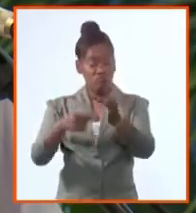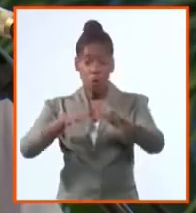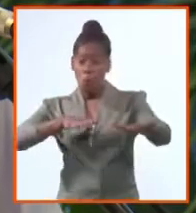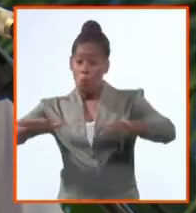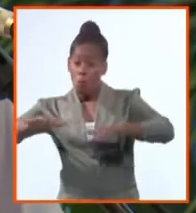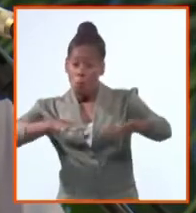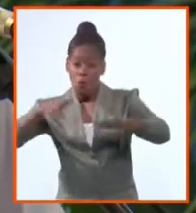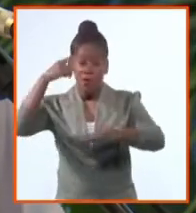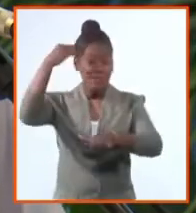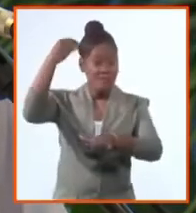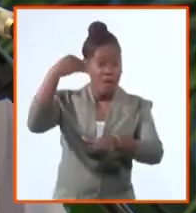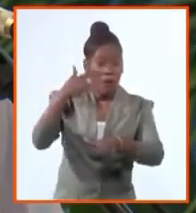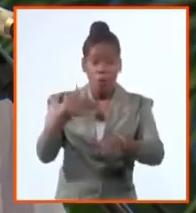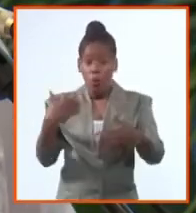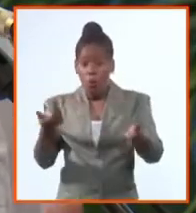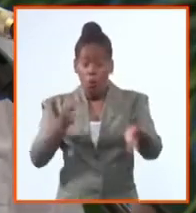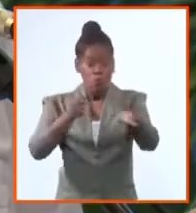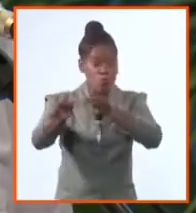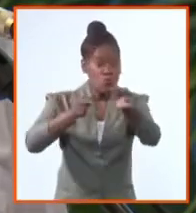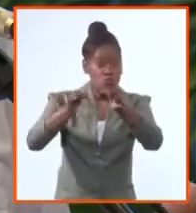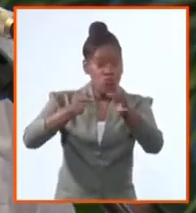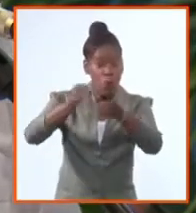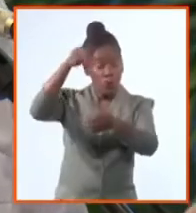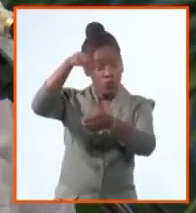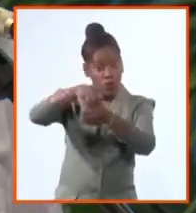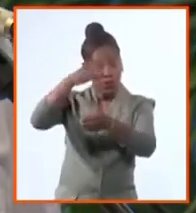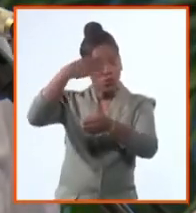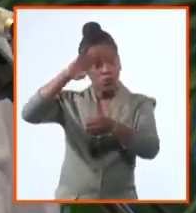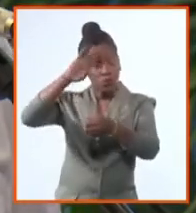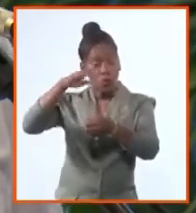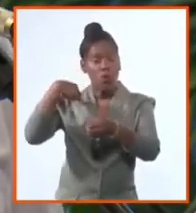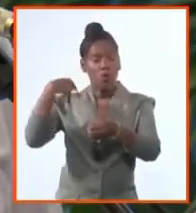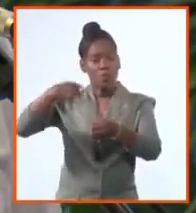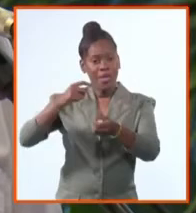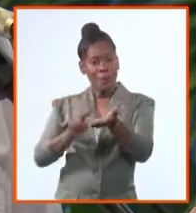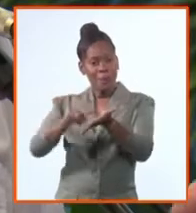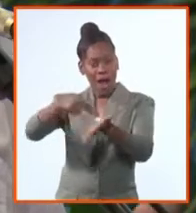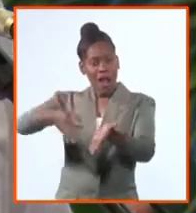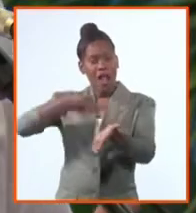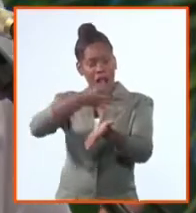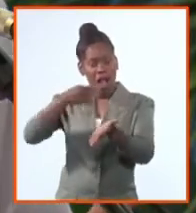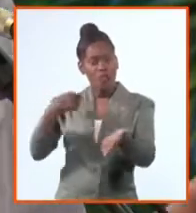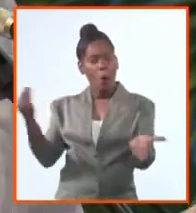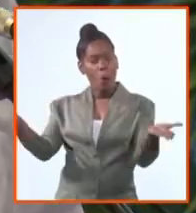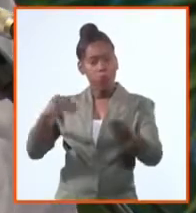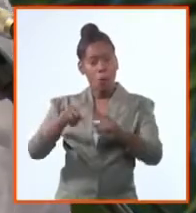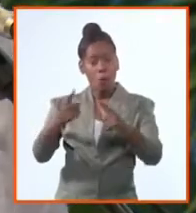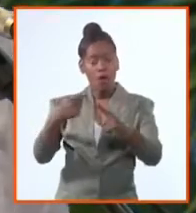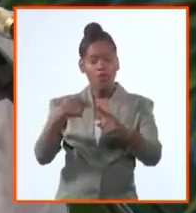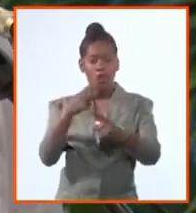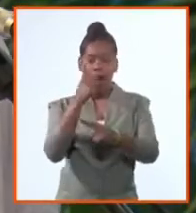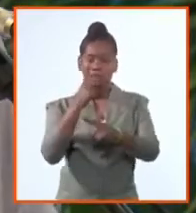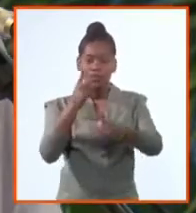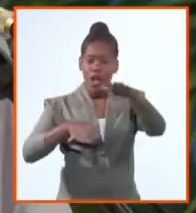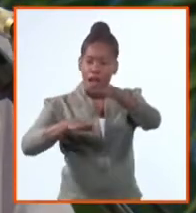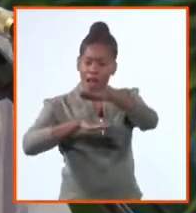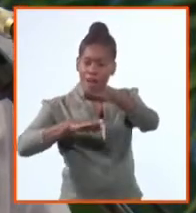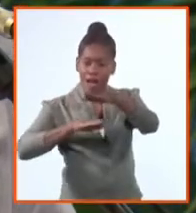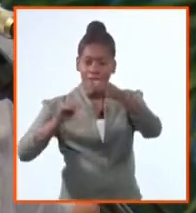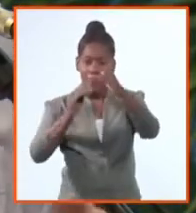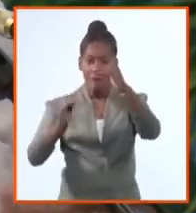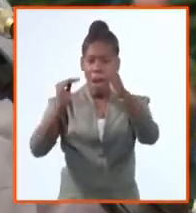económico, son tan complicadas que a veces no existe una solución óptima o posible incluso, sino que hay que ganar